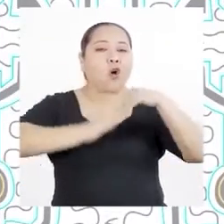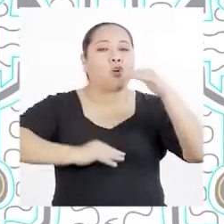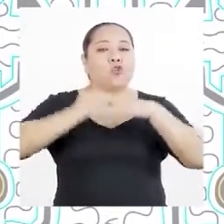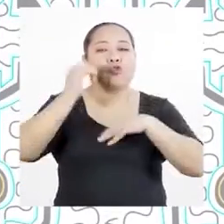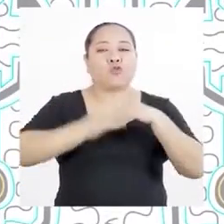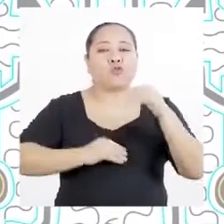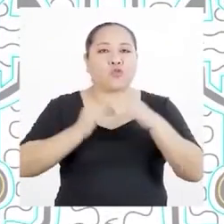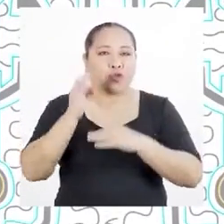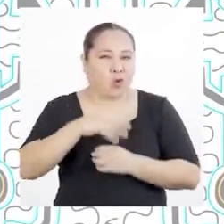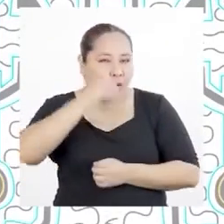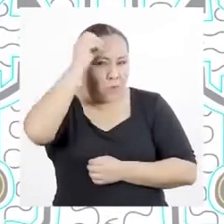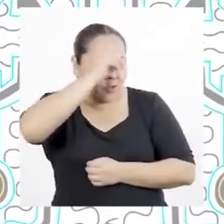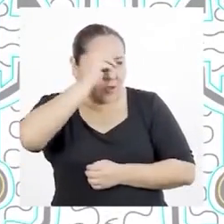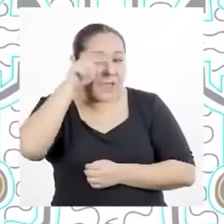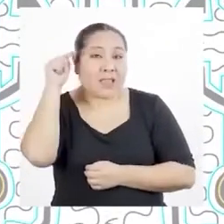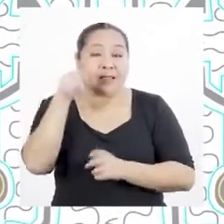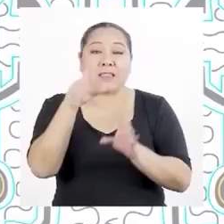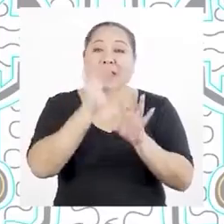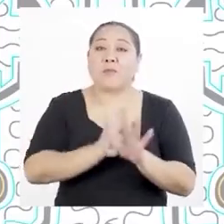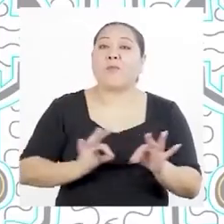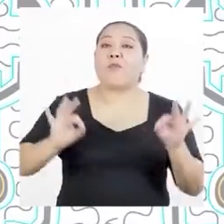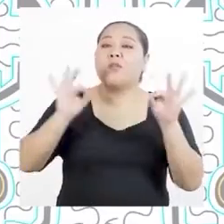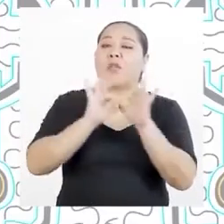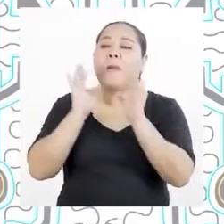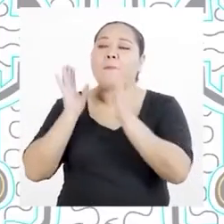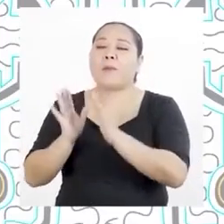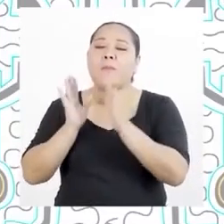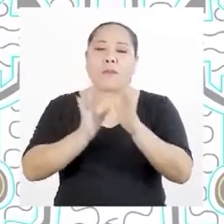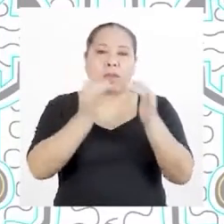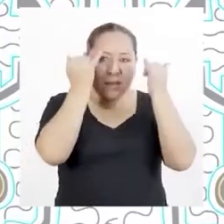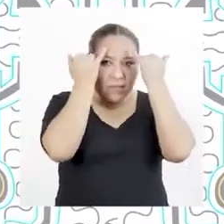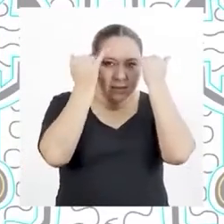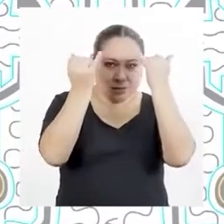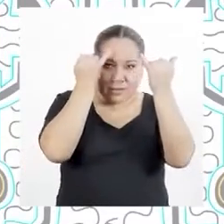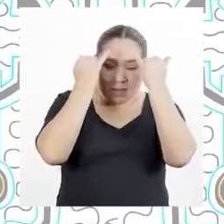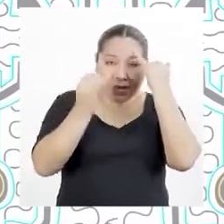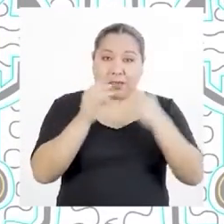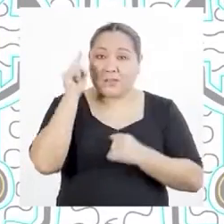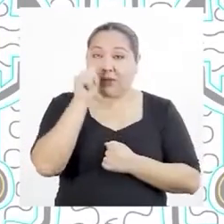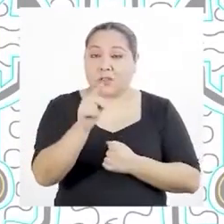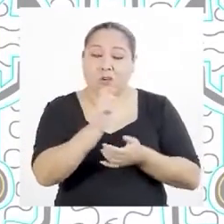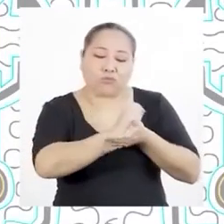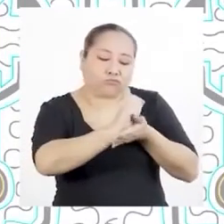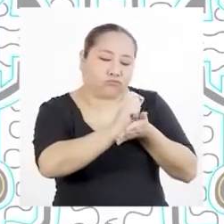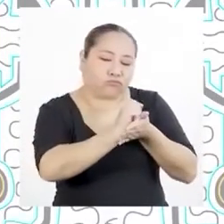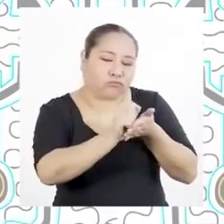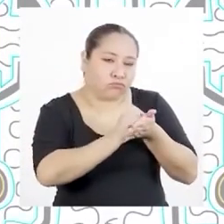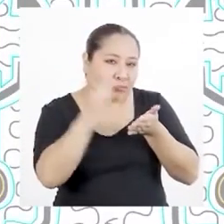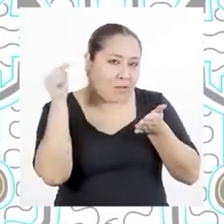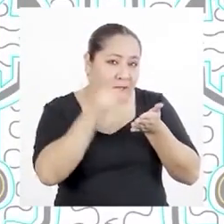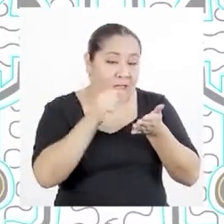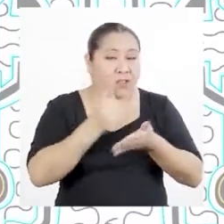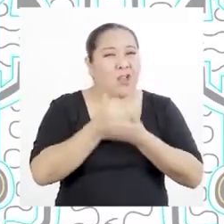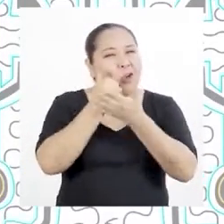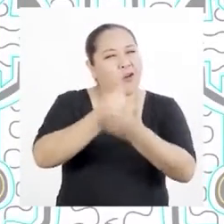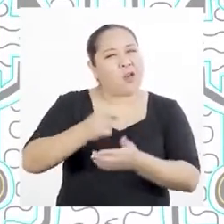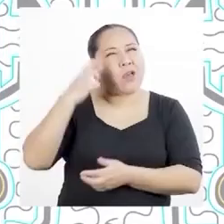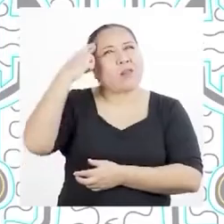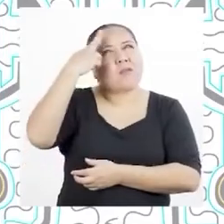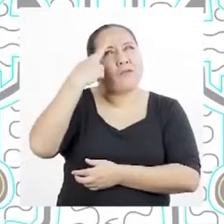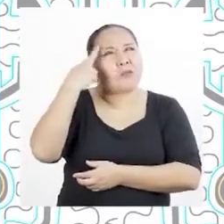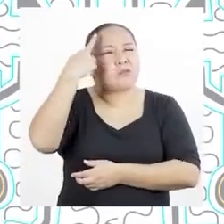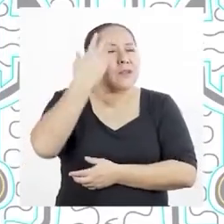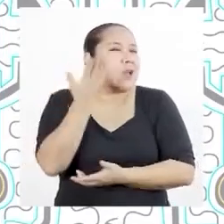nuestras opiniones. Y para ello es importante organizar nuestras ideas. Y si lo hacemos por escrito, nos permitirá reflexionar